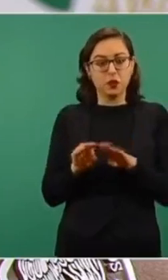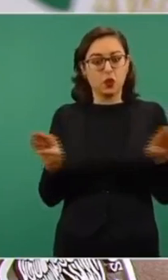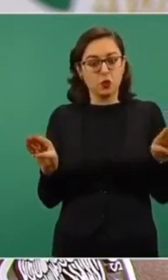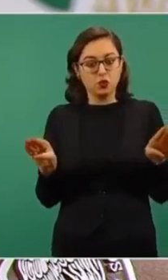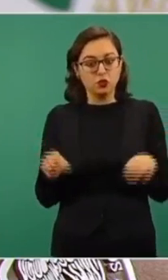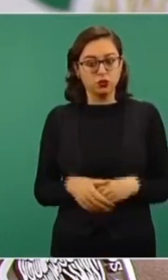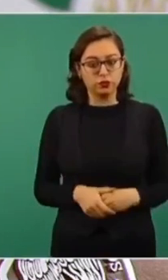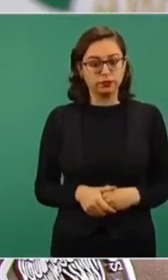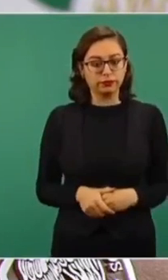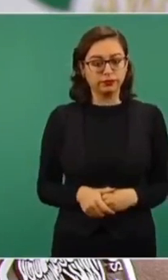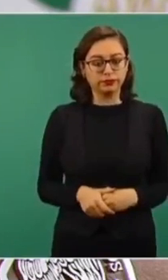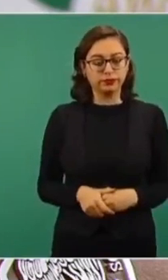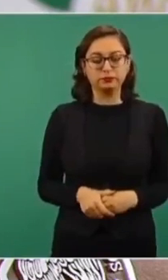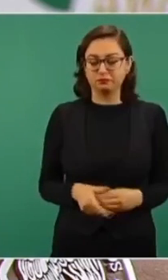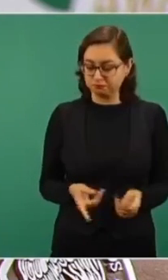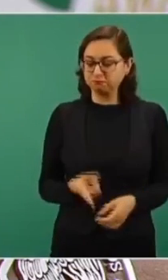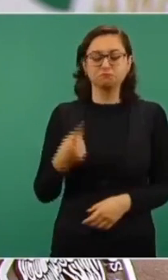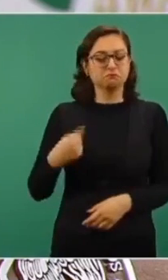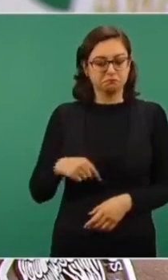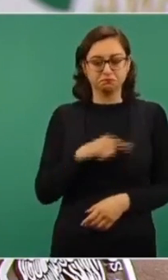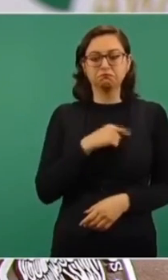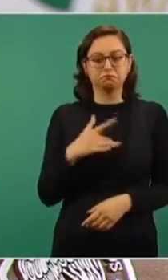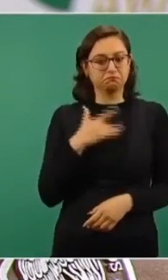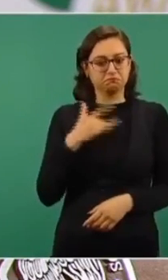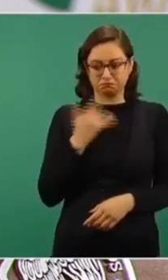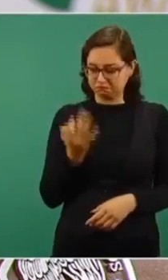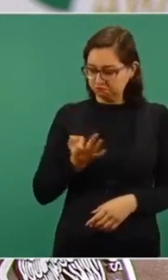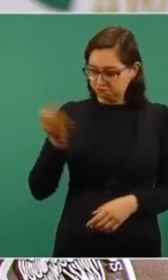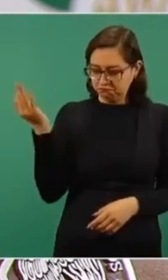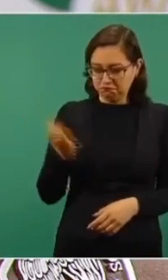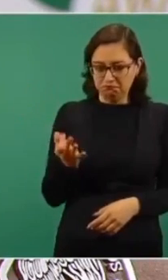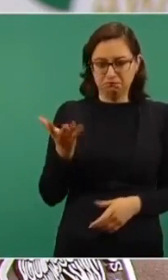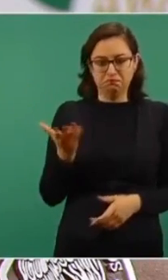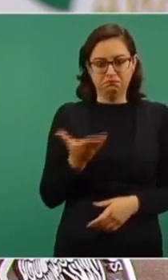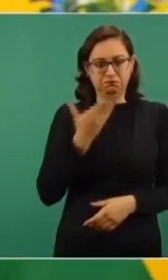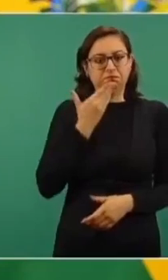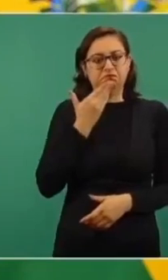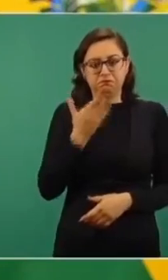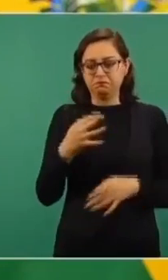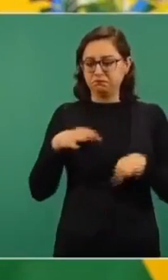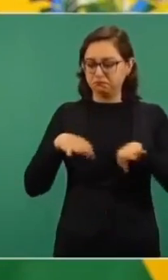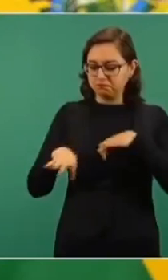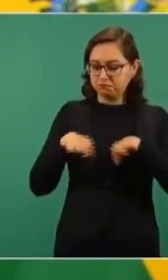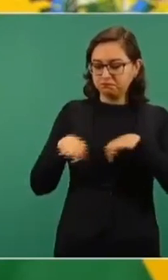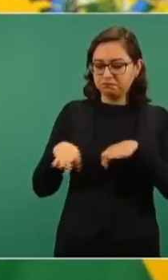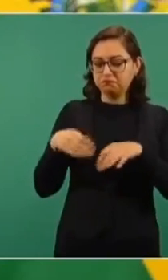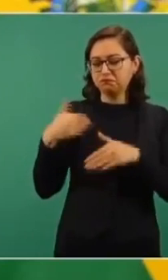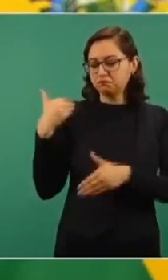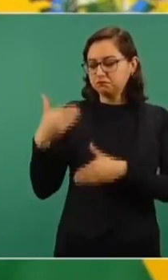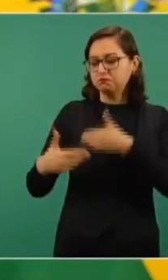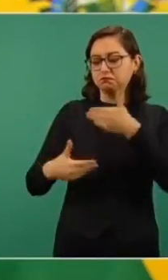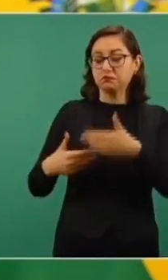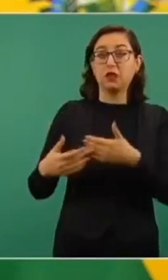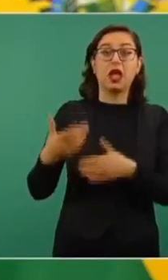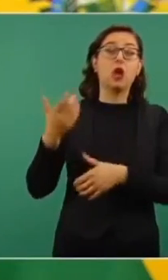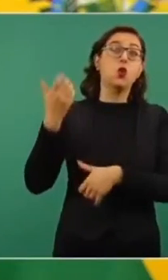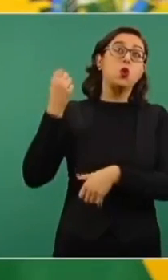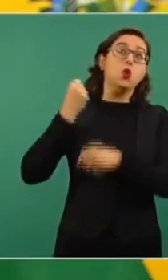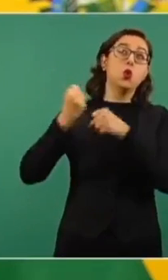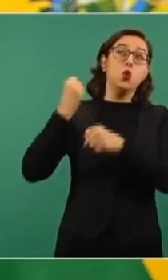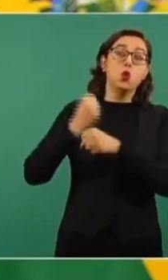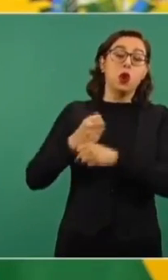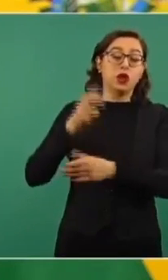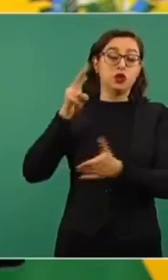La clave, que nosotros lo hemos comprobado, la hipótesis nuestra de trabajo hacia el año 2005, cuando todavía no estábamos en